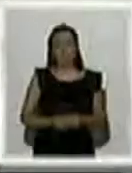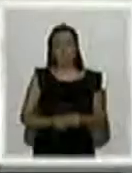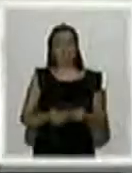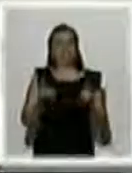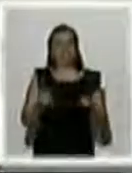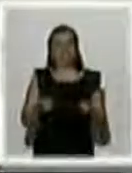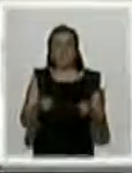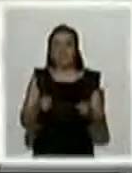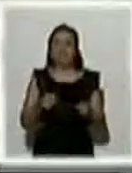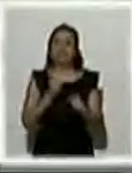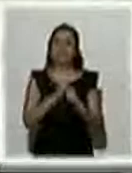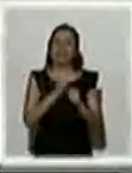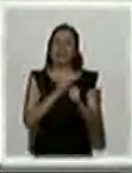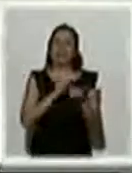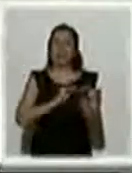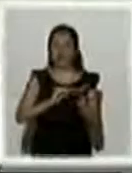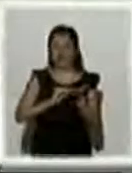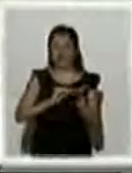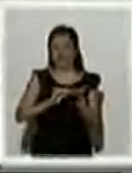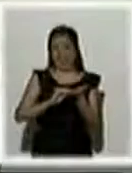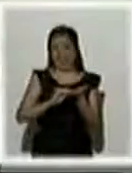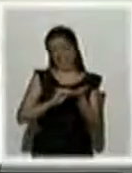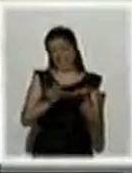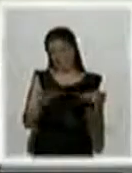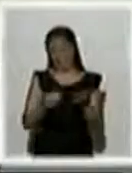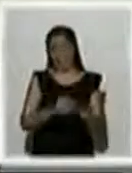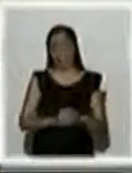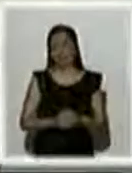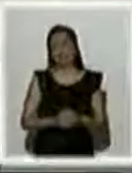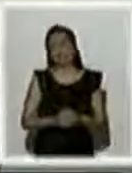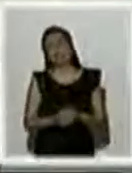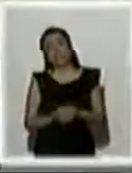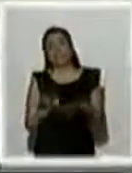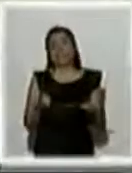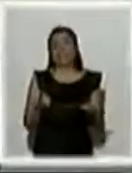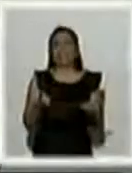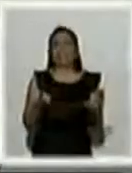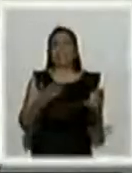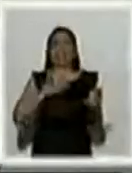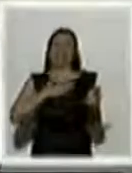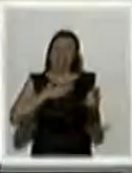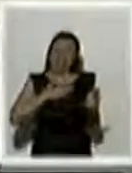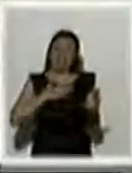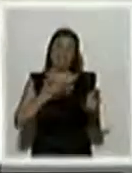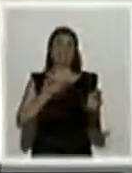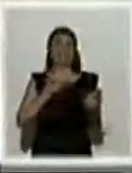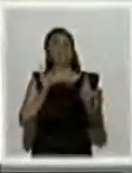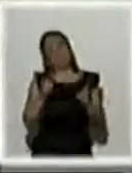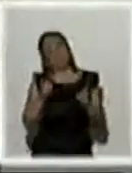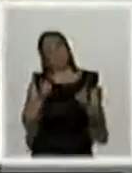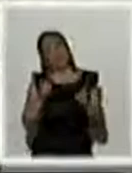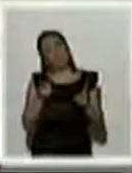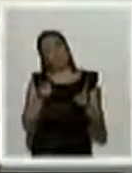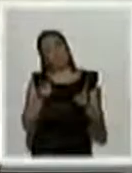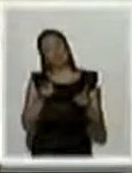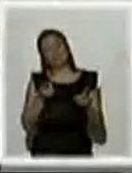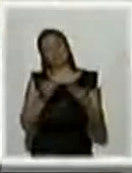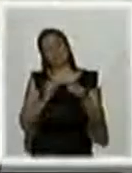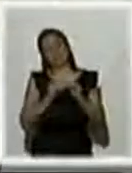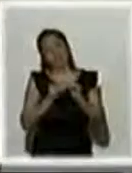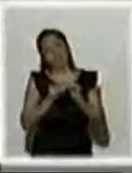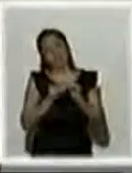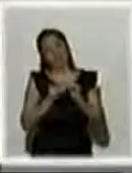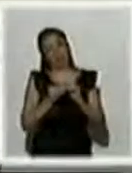algunas alegrías y muchos sinsabores. A mí me dejó una inmensa alegría la aprobación de la Ley de Fertilización Asistida, para que